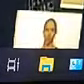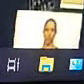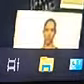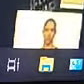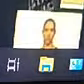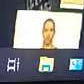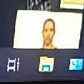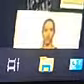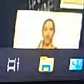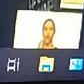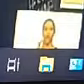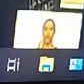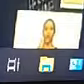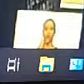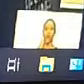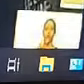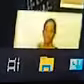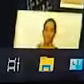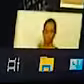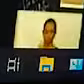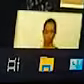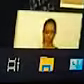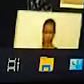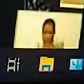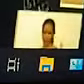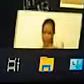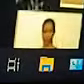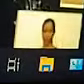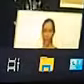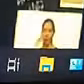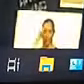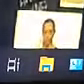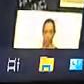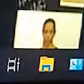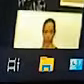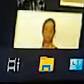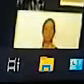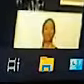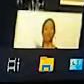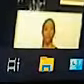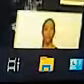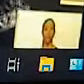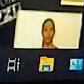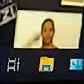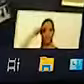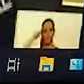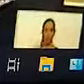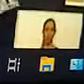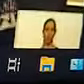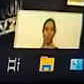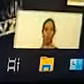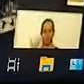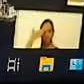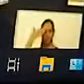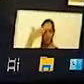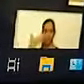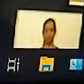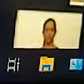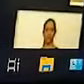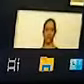El Cubirito, el Cubiro padre, Cubiro hijo, y con el compañero, el general Laiza. Así que mandarle un saludo al mayor